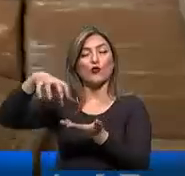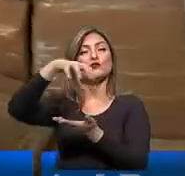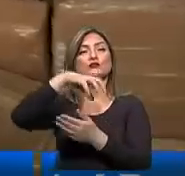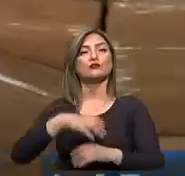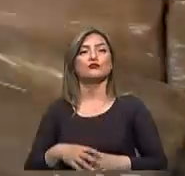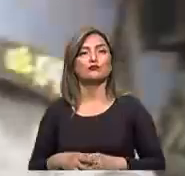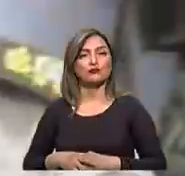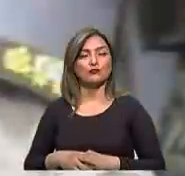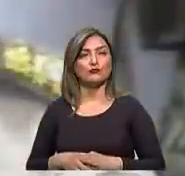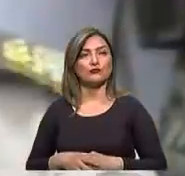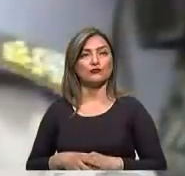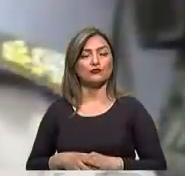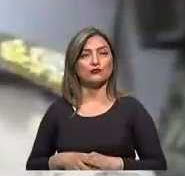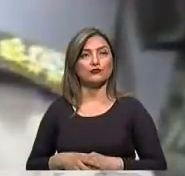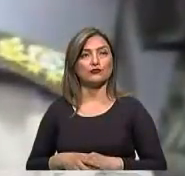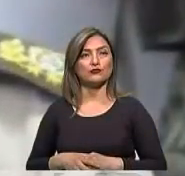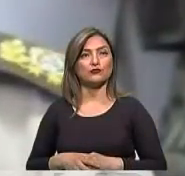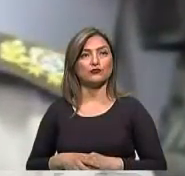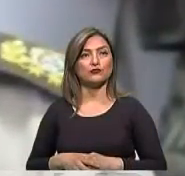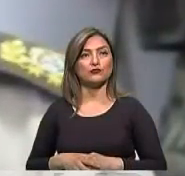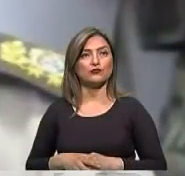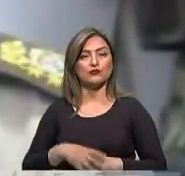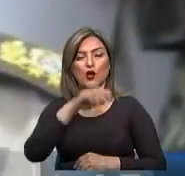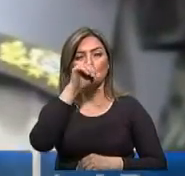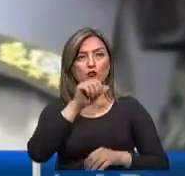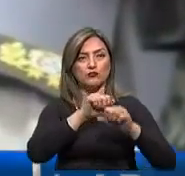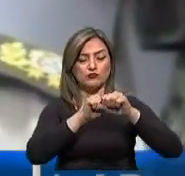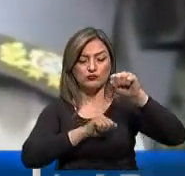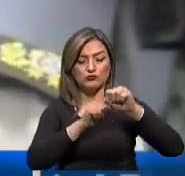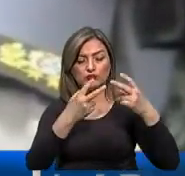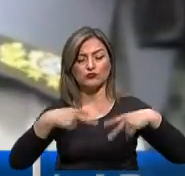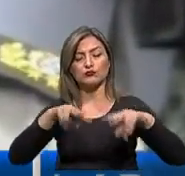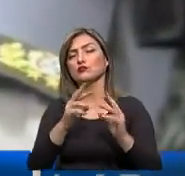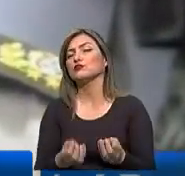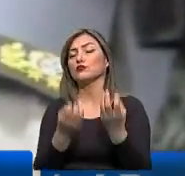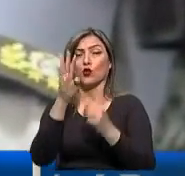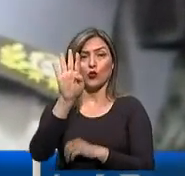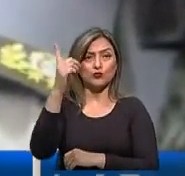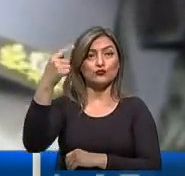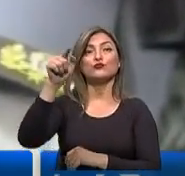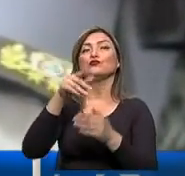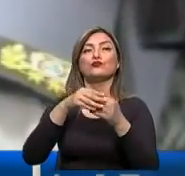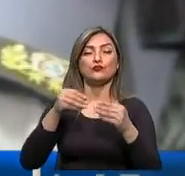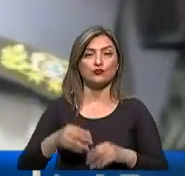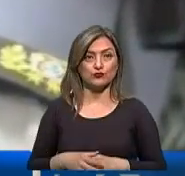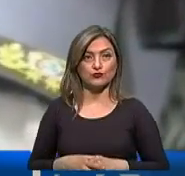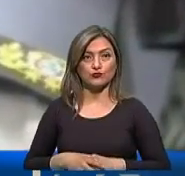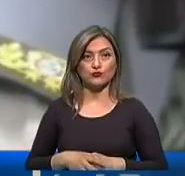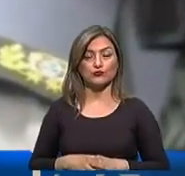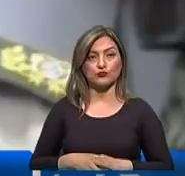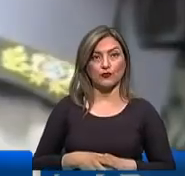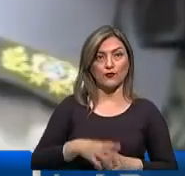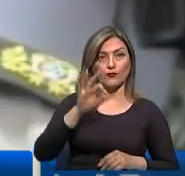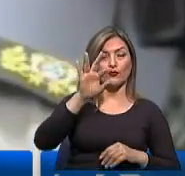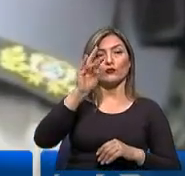país. El alcaloide tiene un valor al momento en el Ecuador de 4 millones de dólares, de 97 millones